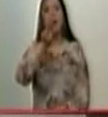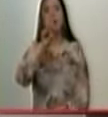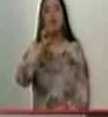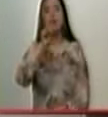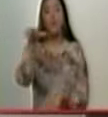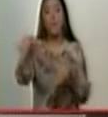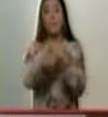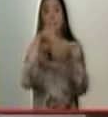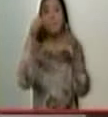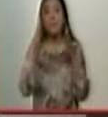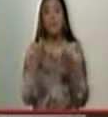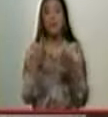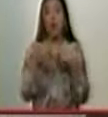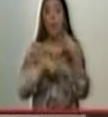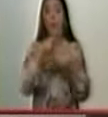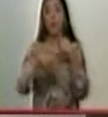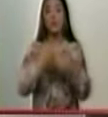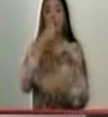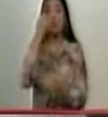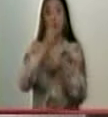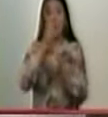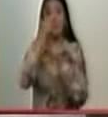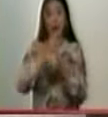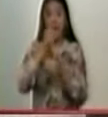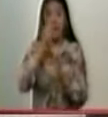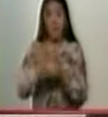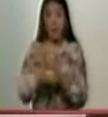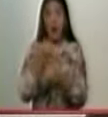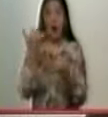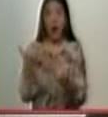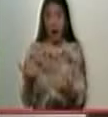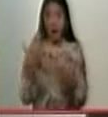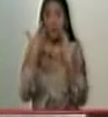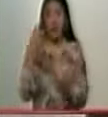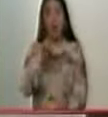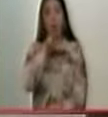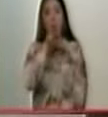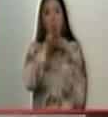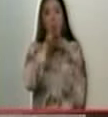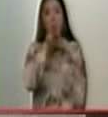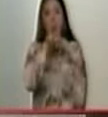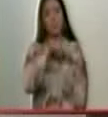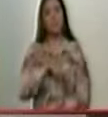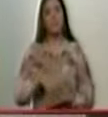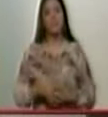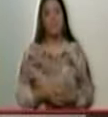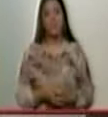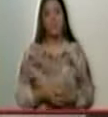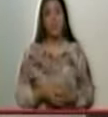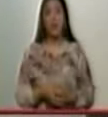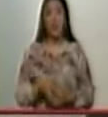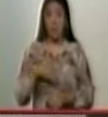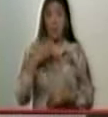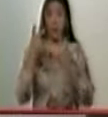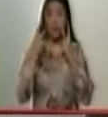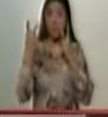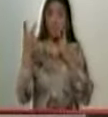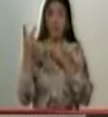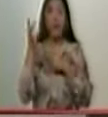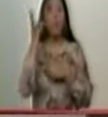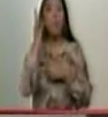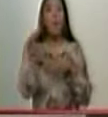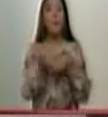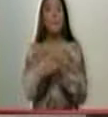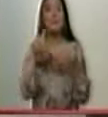para el Proceso Social de Trabajo, es el que está participando en esta jornada. Hemos también, podemos observar a la